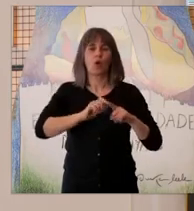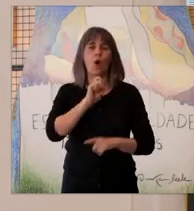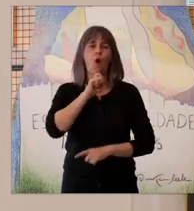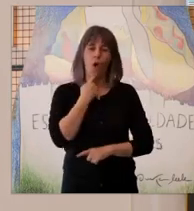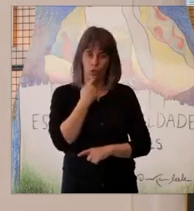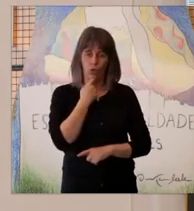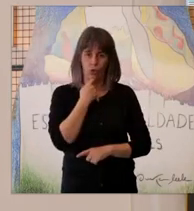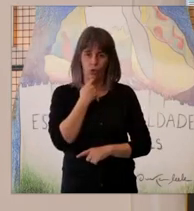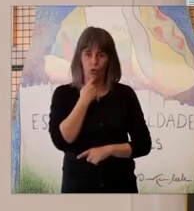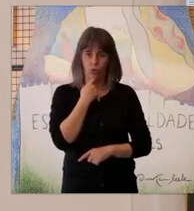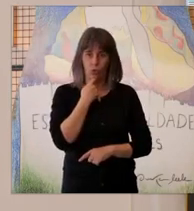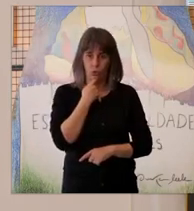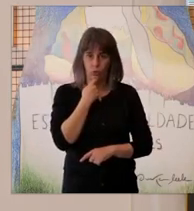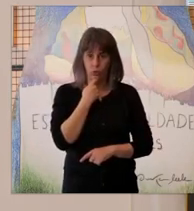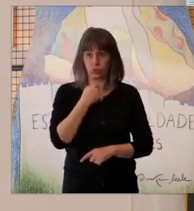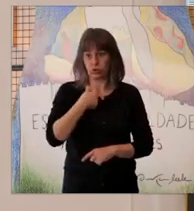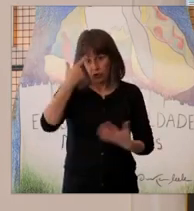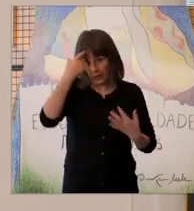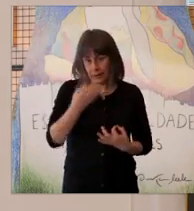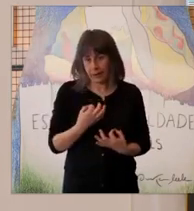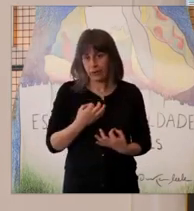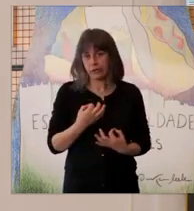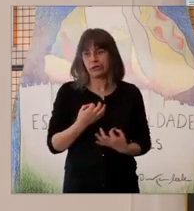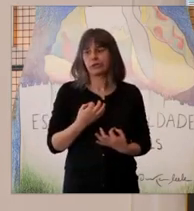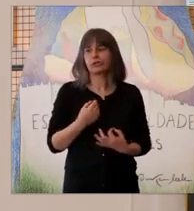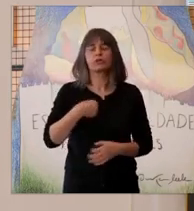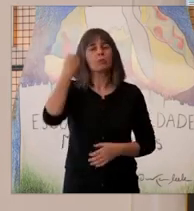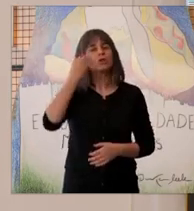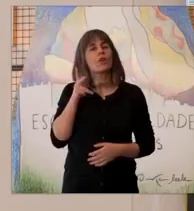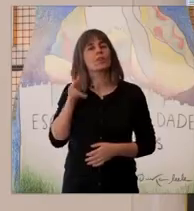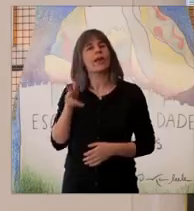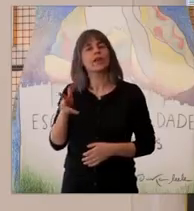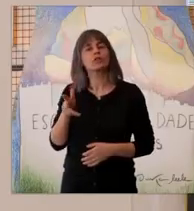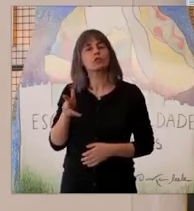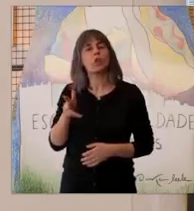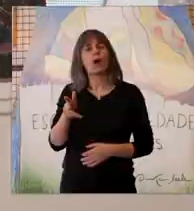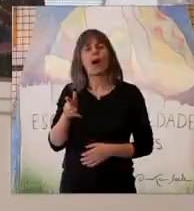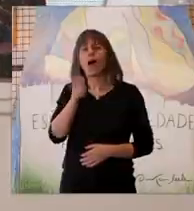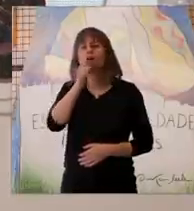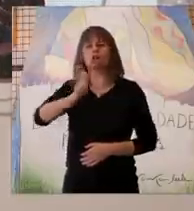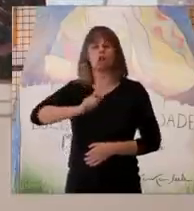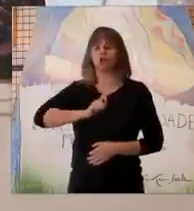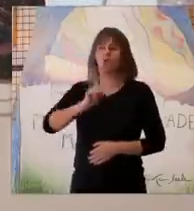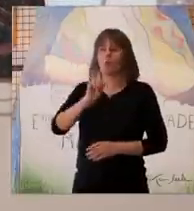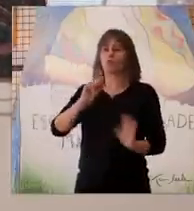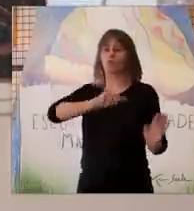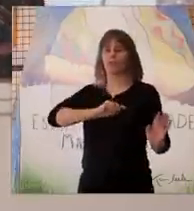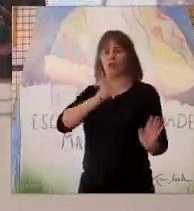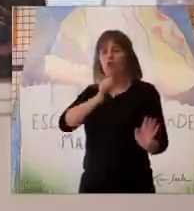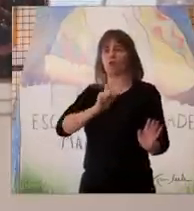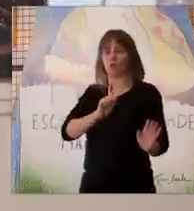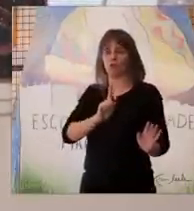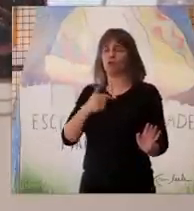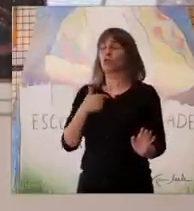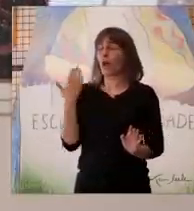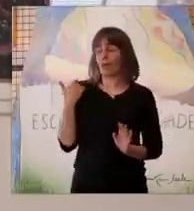como no lo sé pero yo creo que no existe el derecho a no ser ofendido ayer lo hablaba y soy muy escrupulosa lo